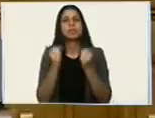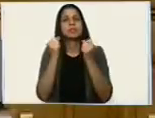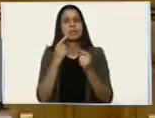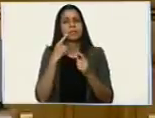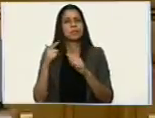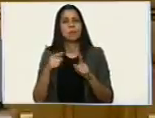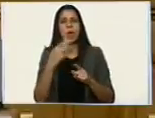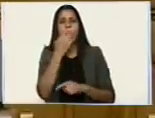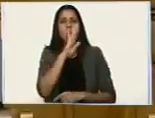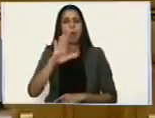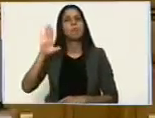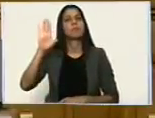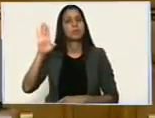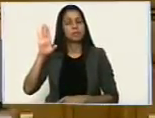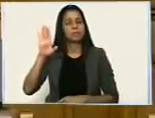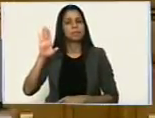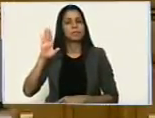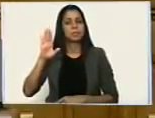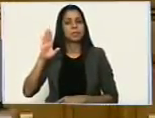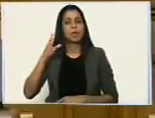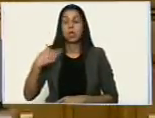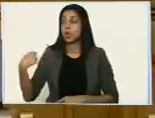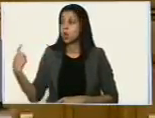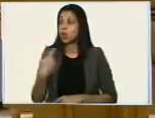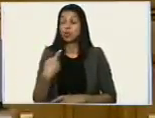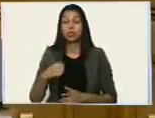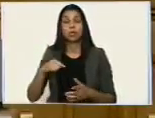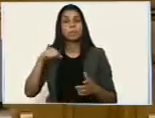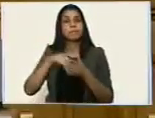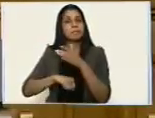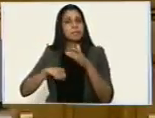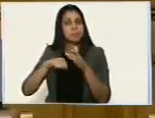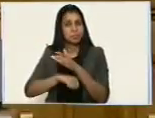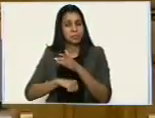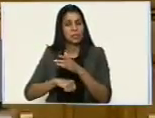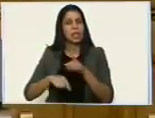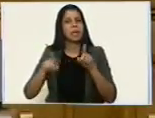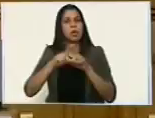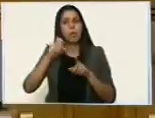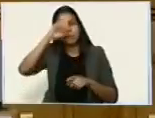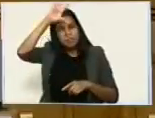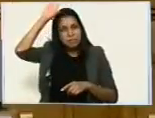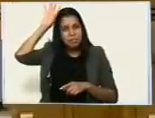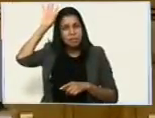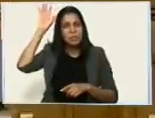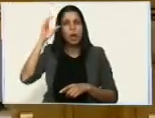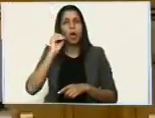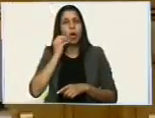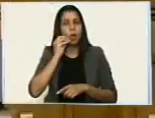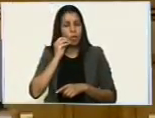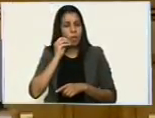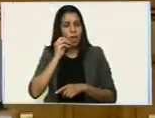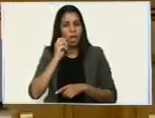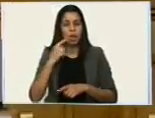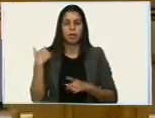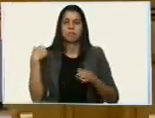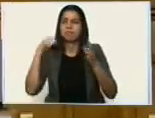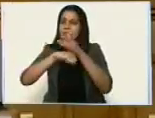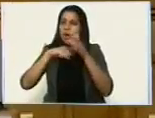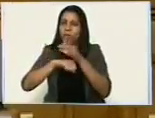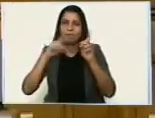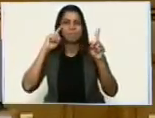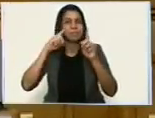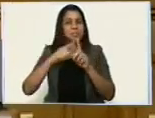su compromiso a que nuestra lucha, como lo dijo Robert Serra, no es por un cargo, sino por